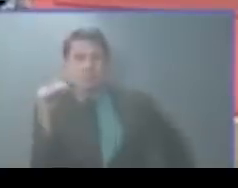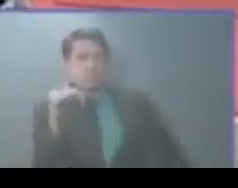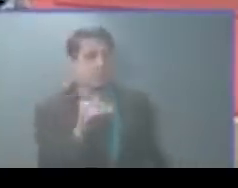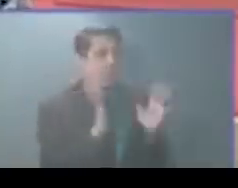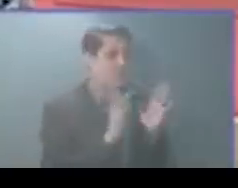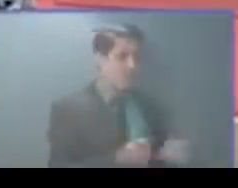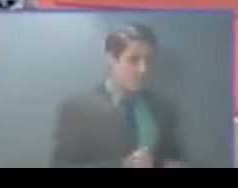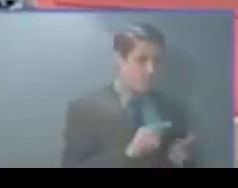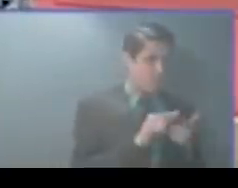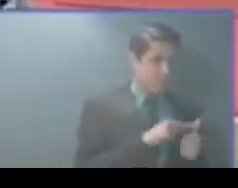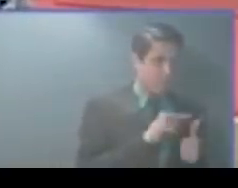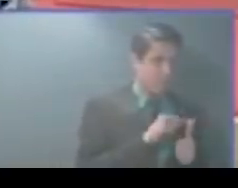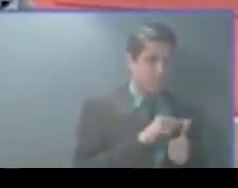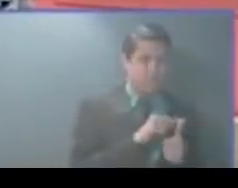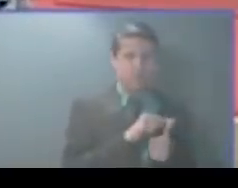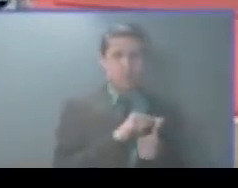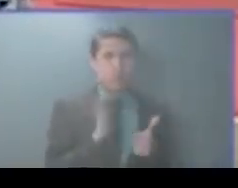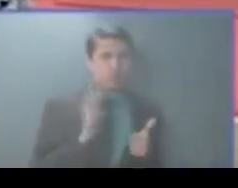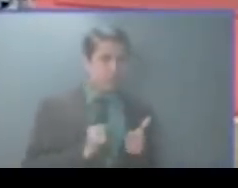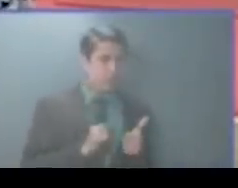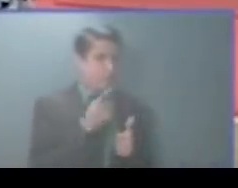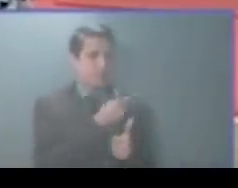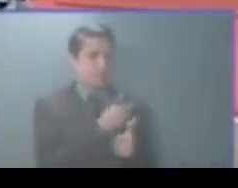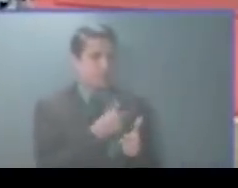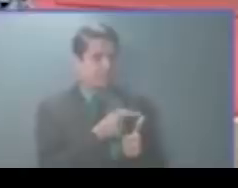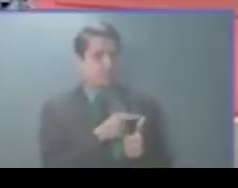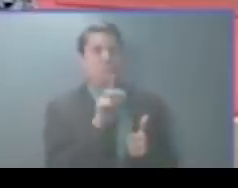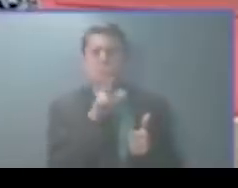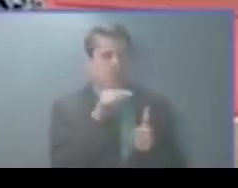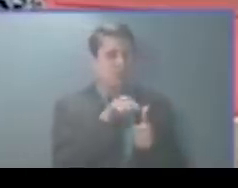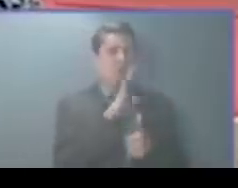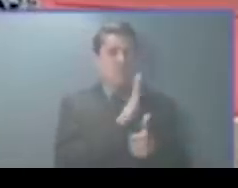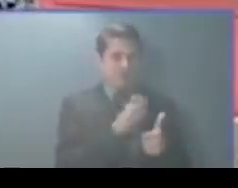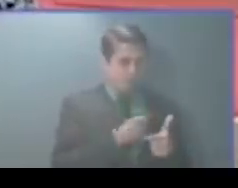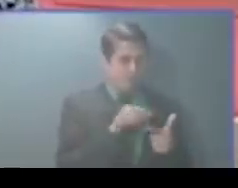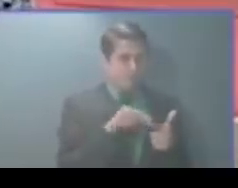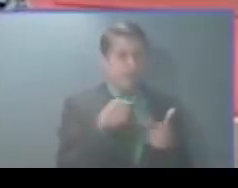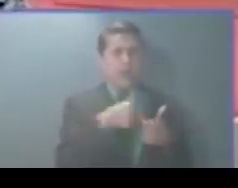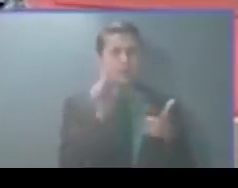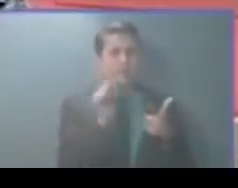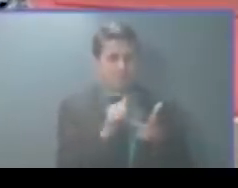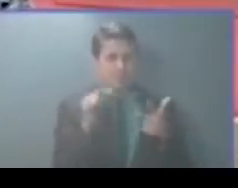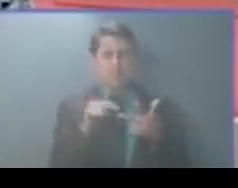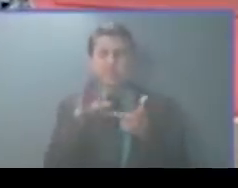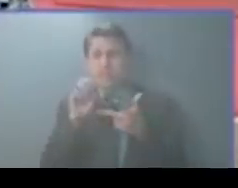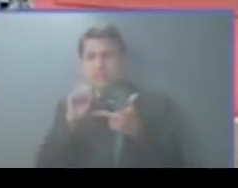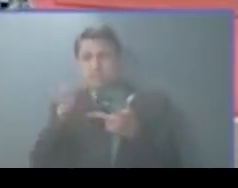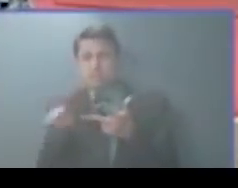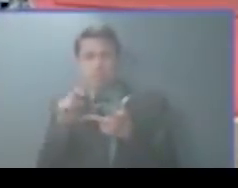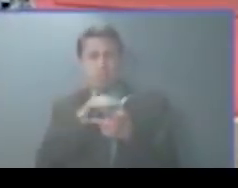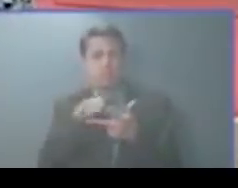ejecutivo, ¿no? El Estado lo constituyen los tres elementos, que son el territorio, la